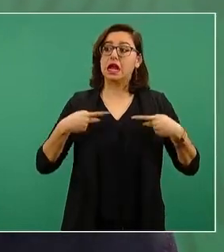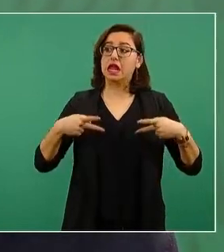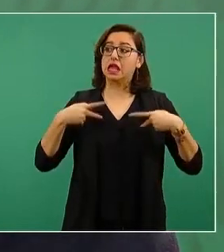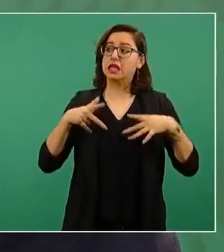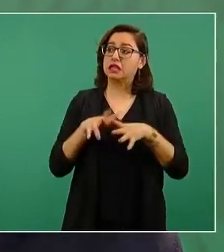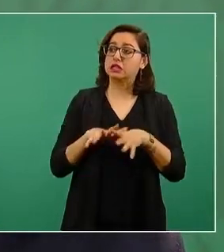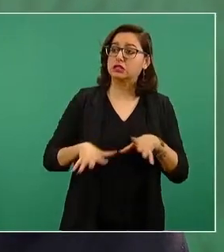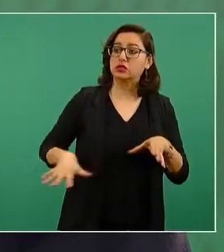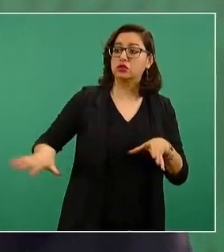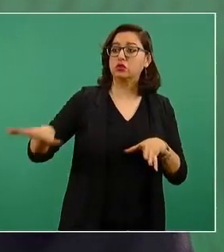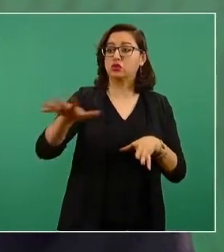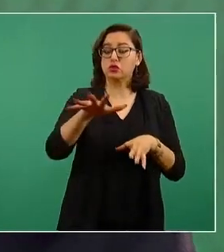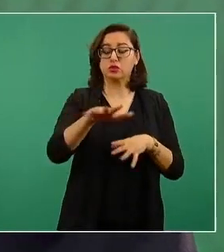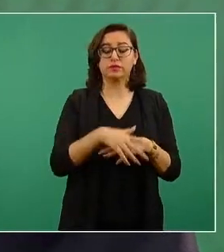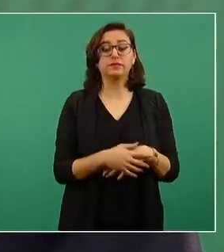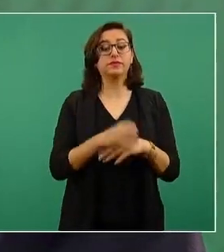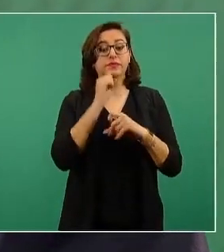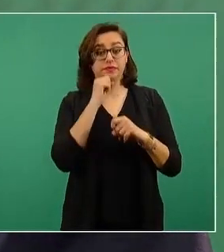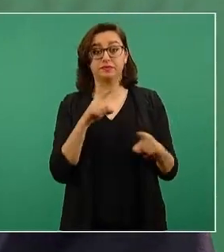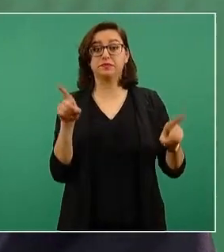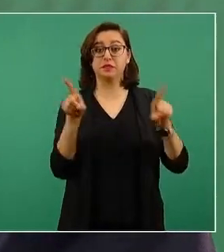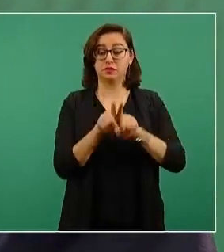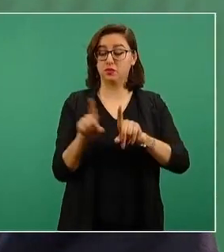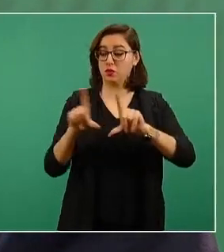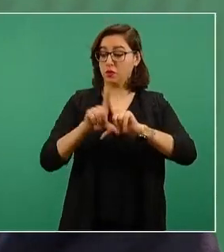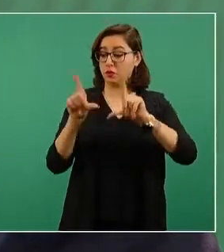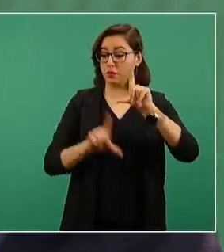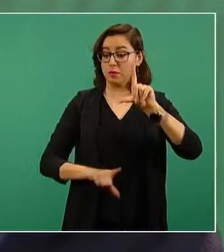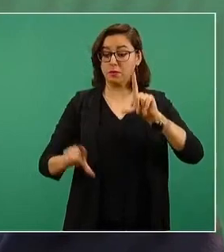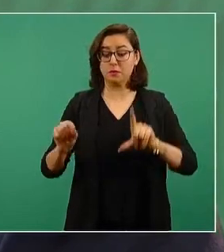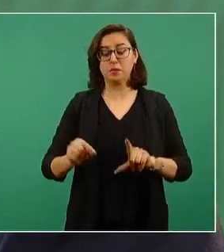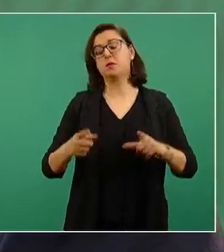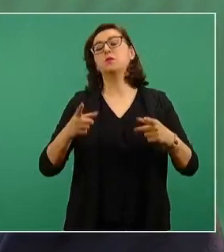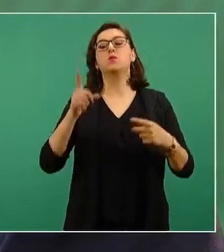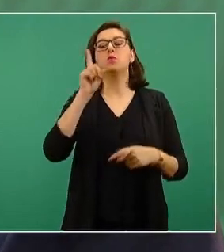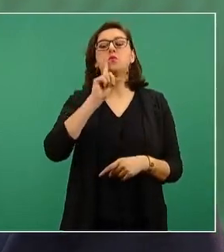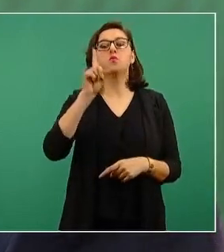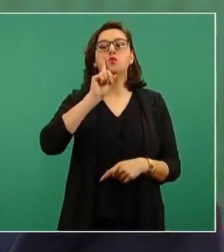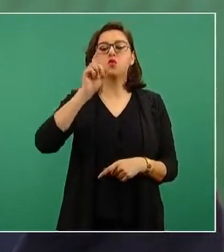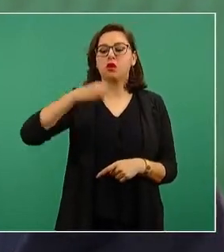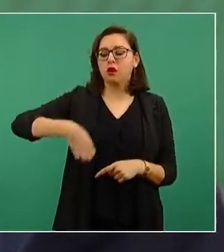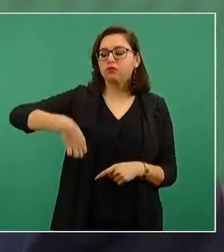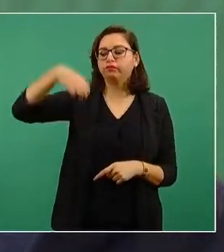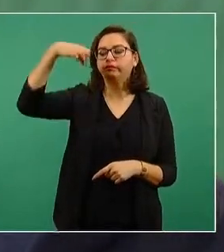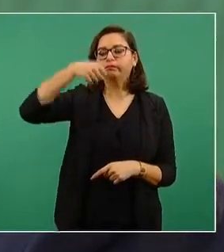Millones de mujeres adultas en nuestro país reciben pensión.